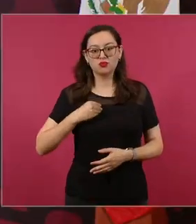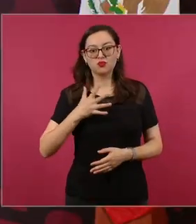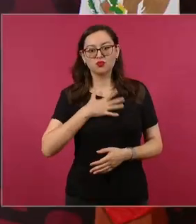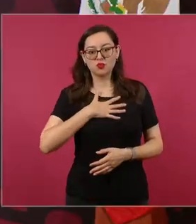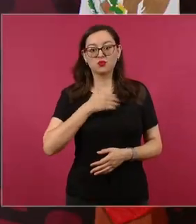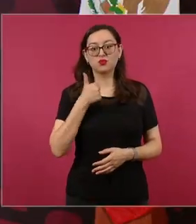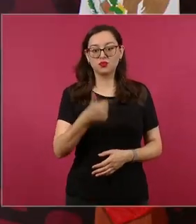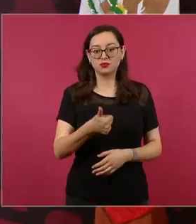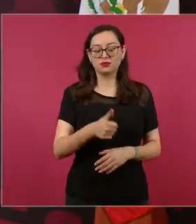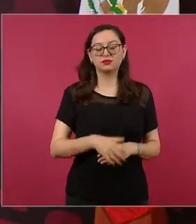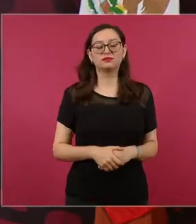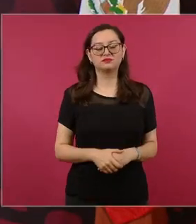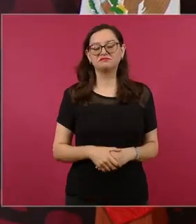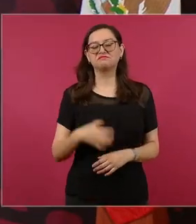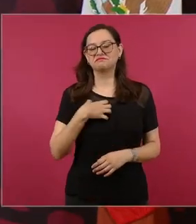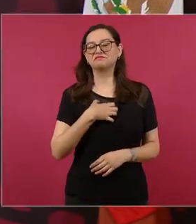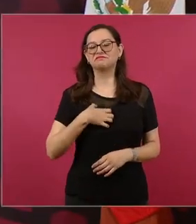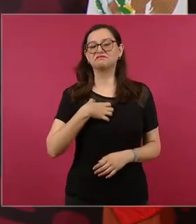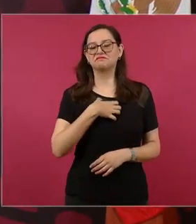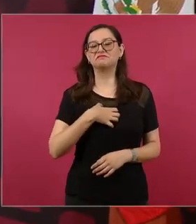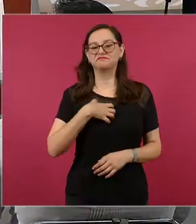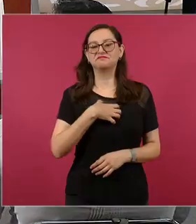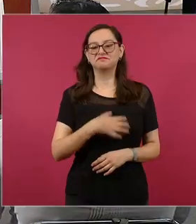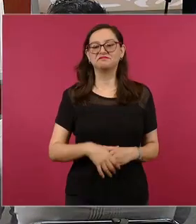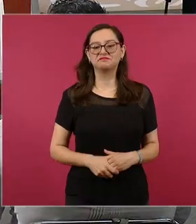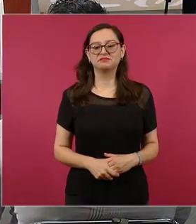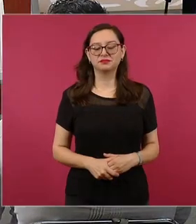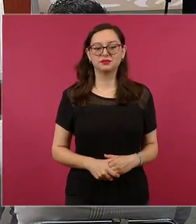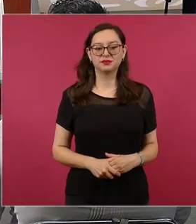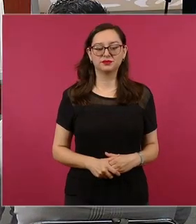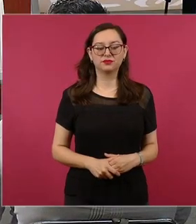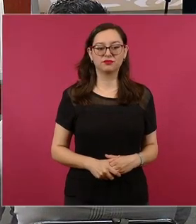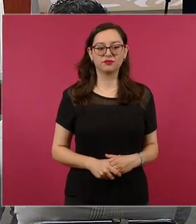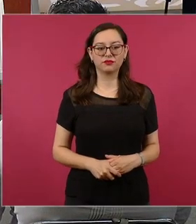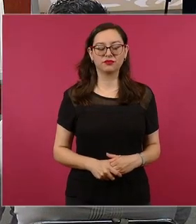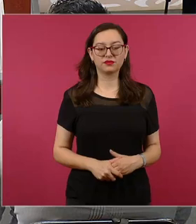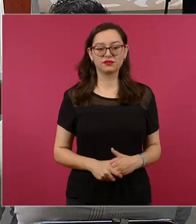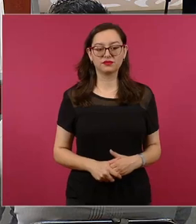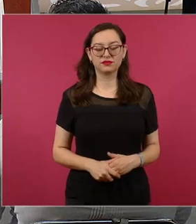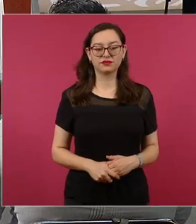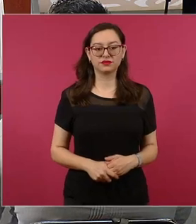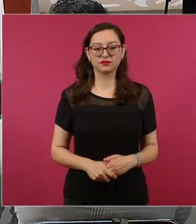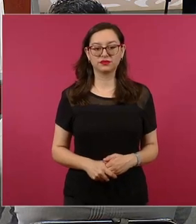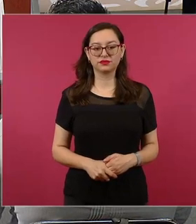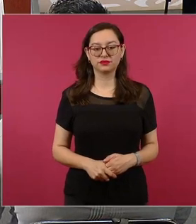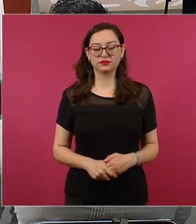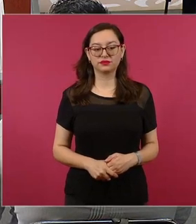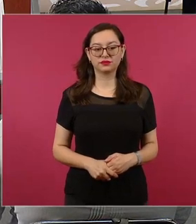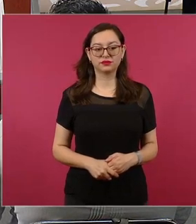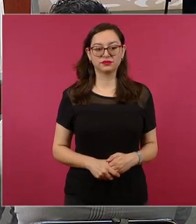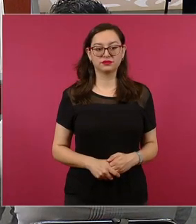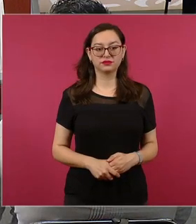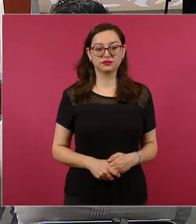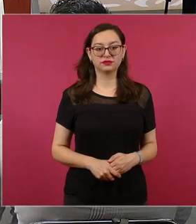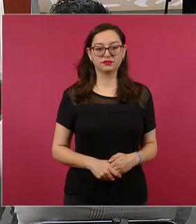Entonces estamos muy contentos con Claudia. Y esto también, ya van a empezar